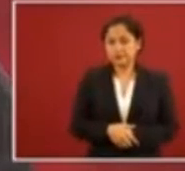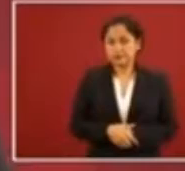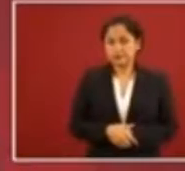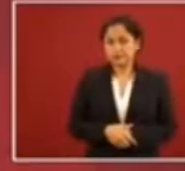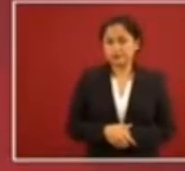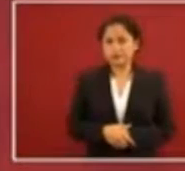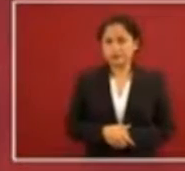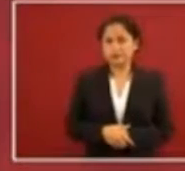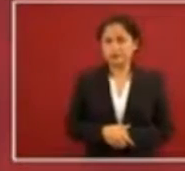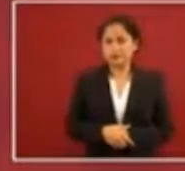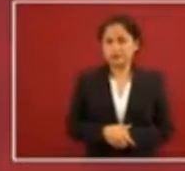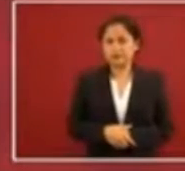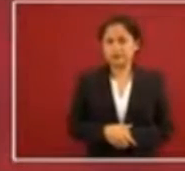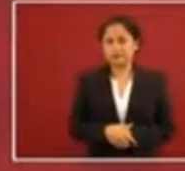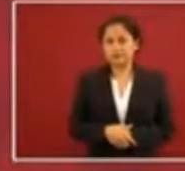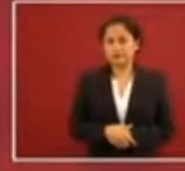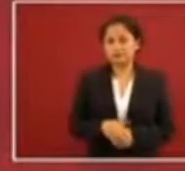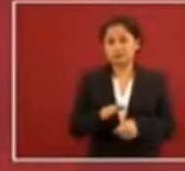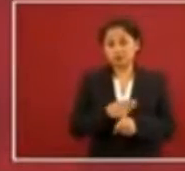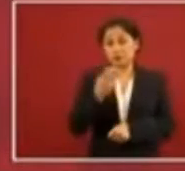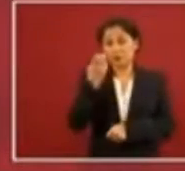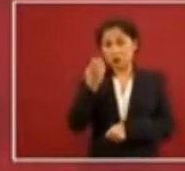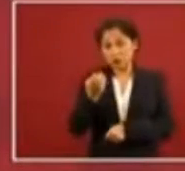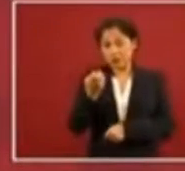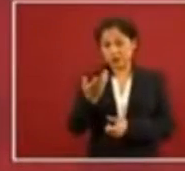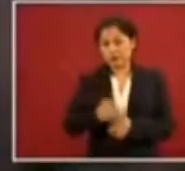Entonces, si estoy hablando